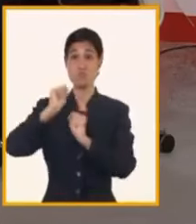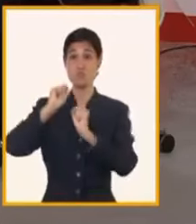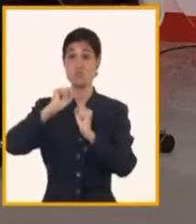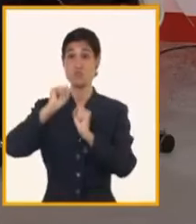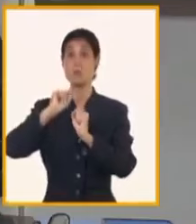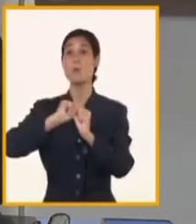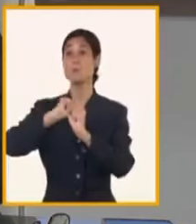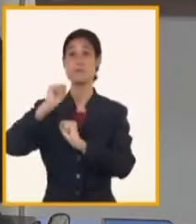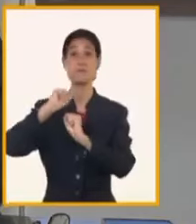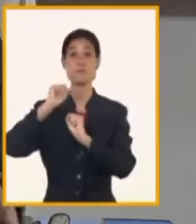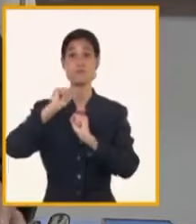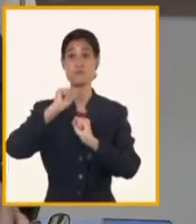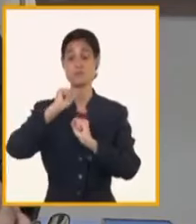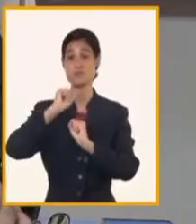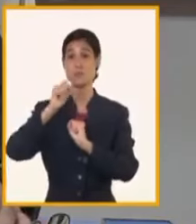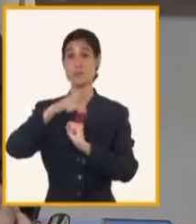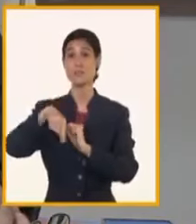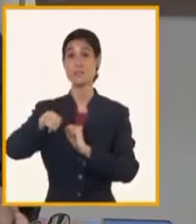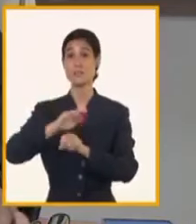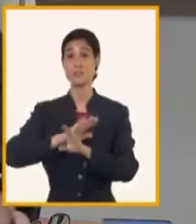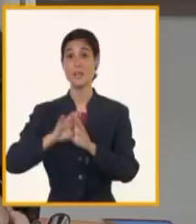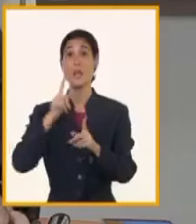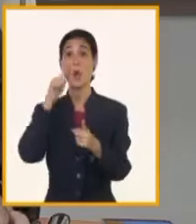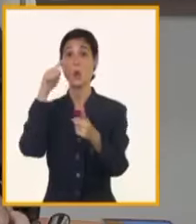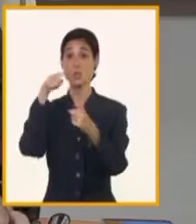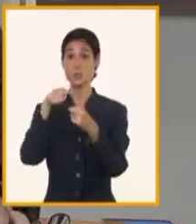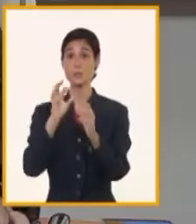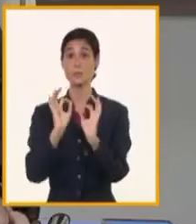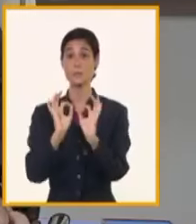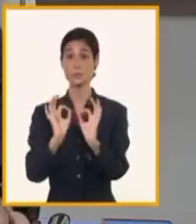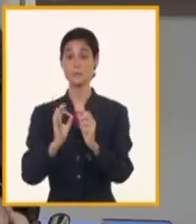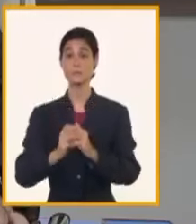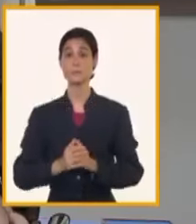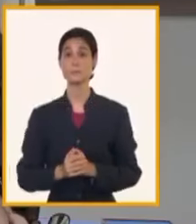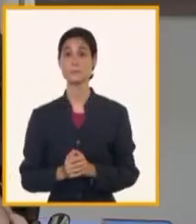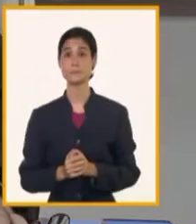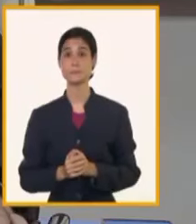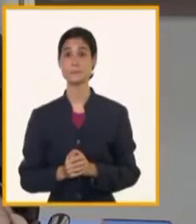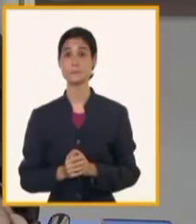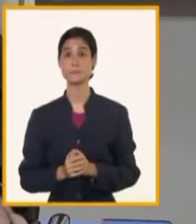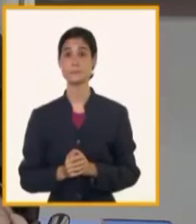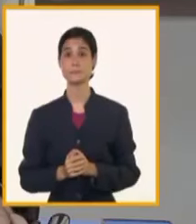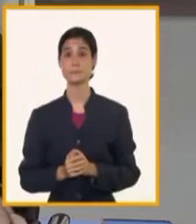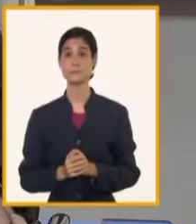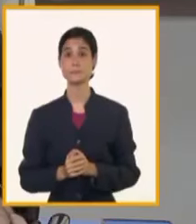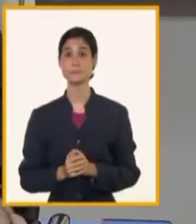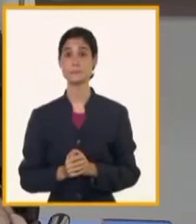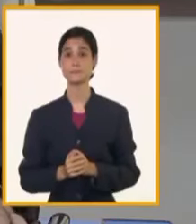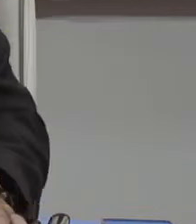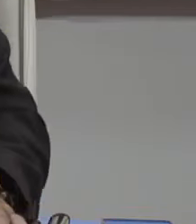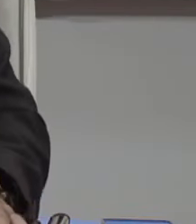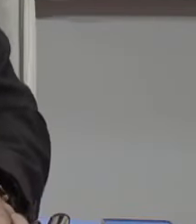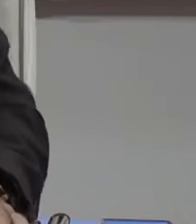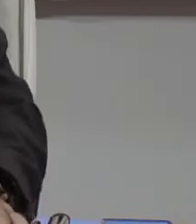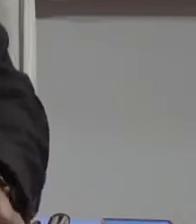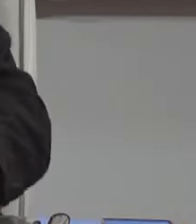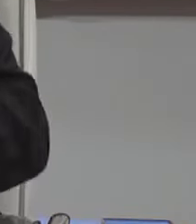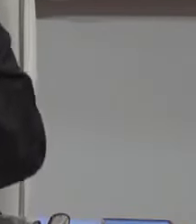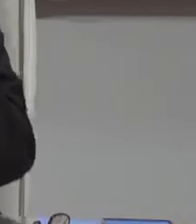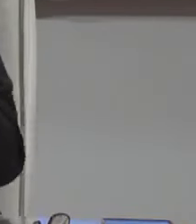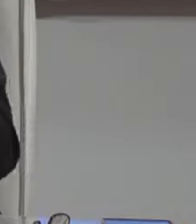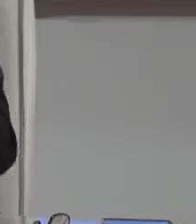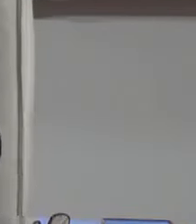arrancar esa era uno de los objetivos que tenía presente el comandante jefe cuando ideó esa Esa esa idea de de la generación